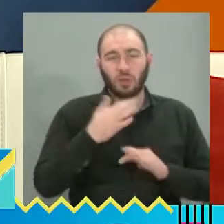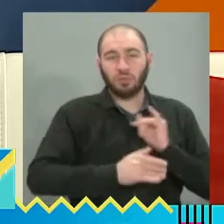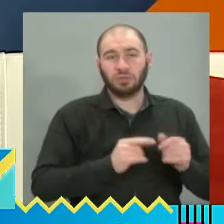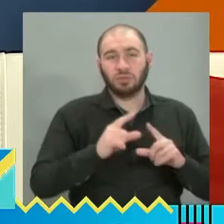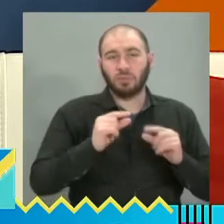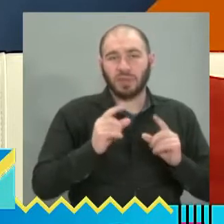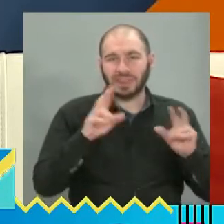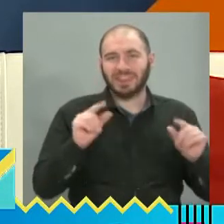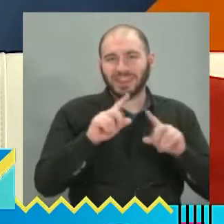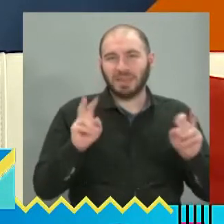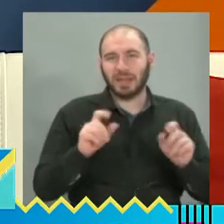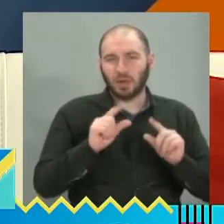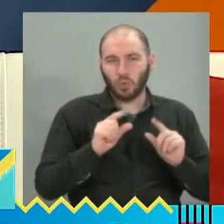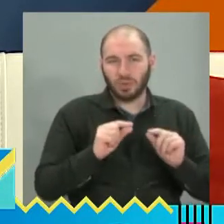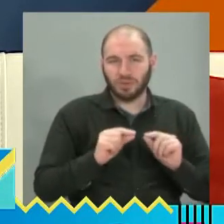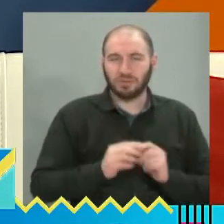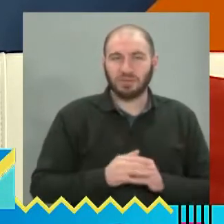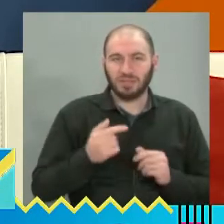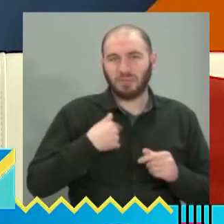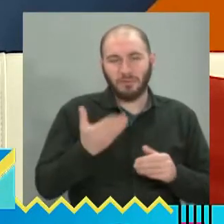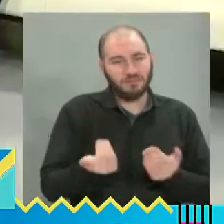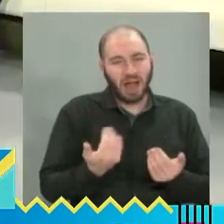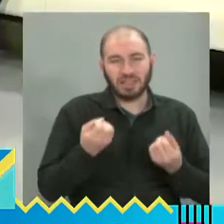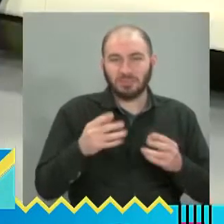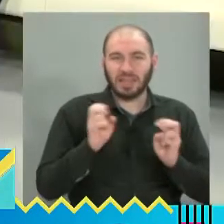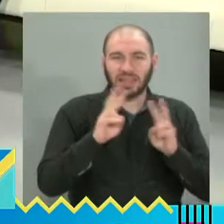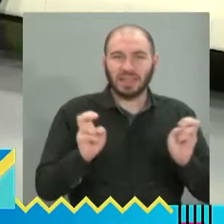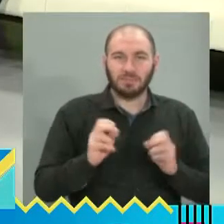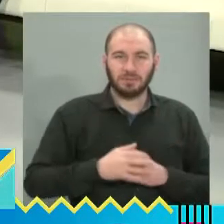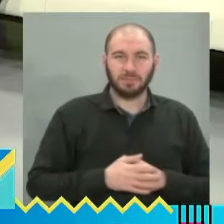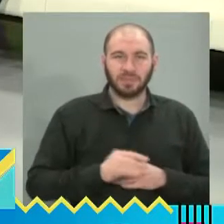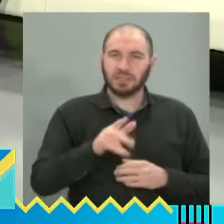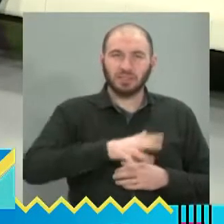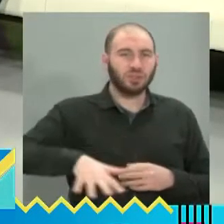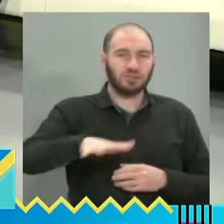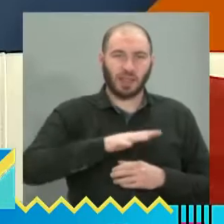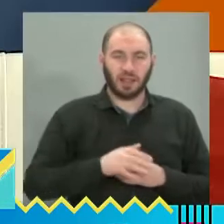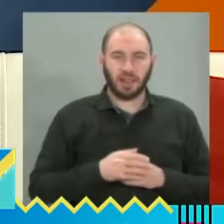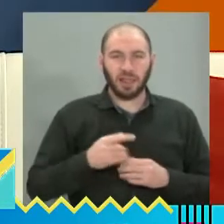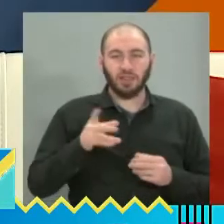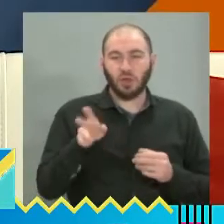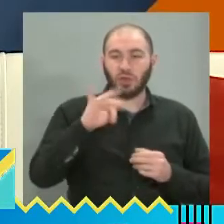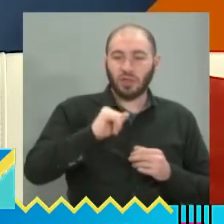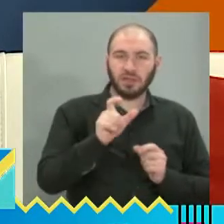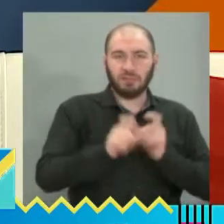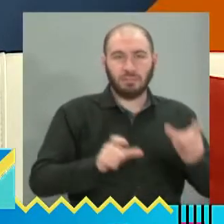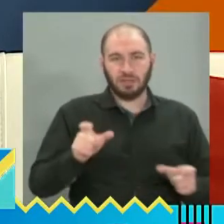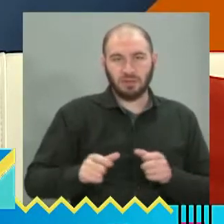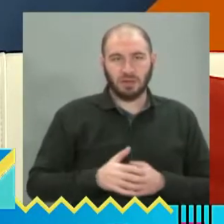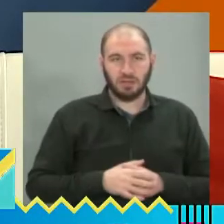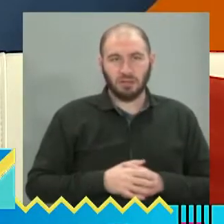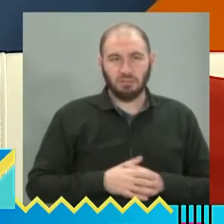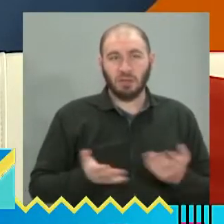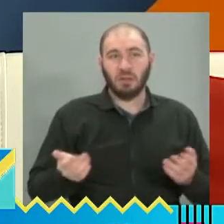esto como si fuera un tema de números, creo que es quedarnos cortos, porque es un tema social de día a día con gente. Y